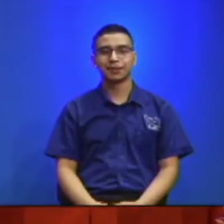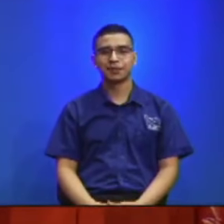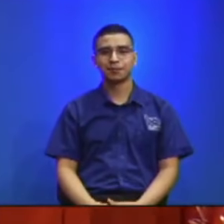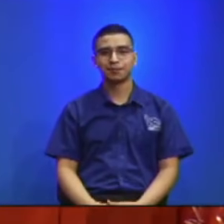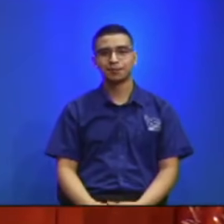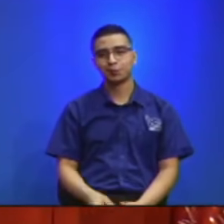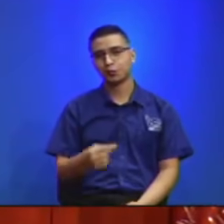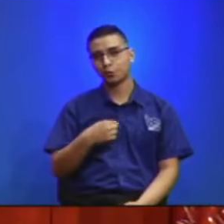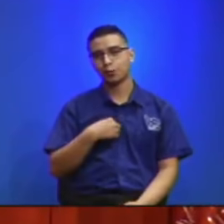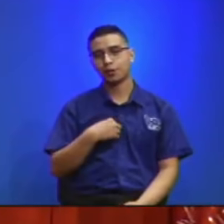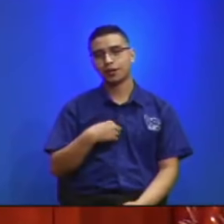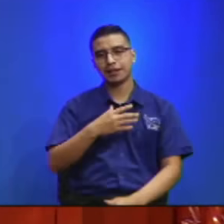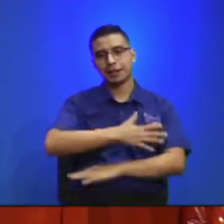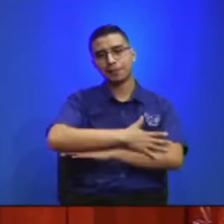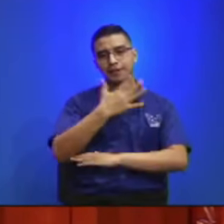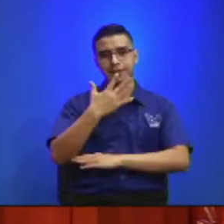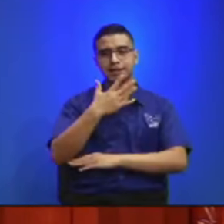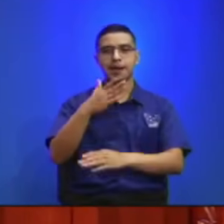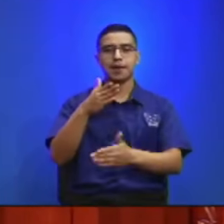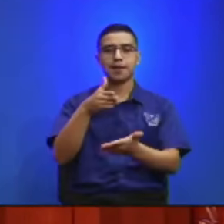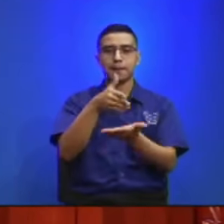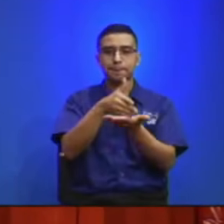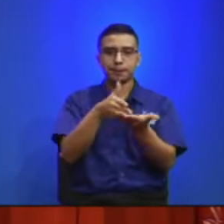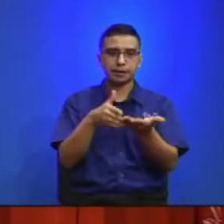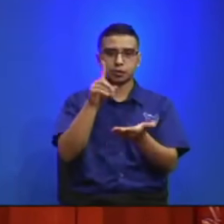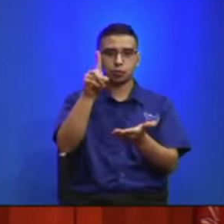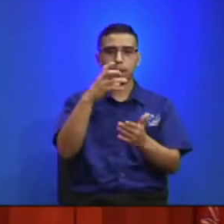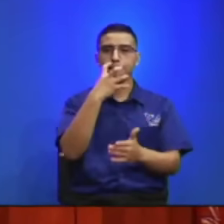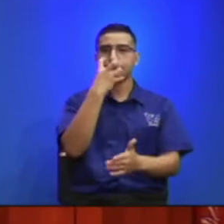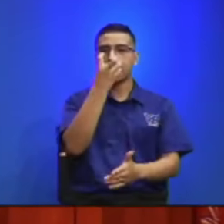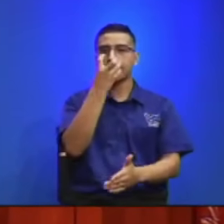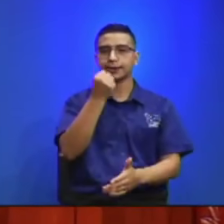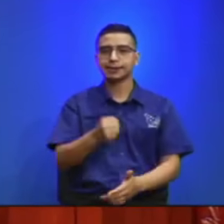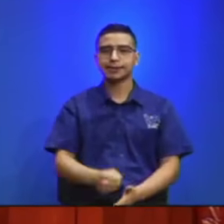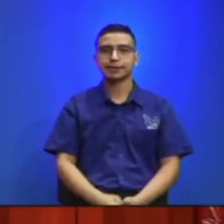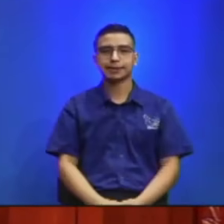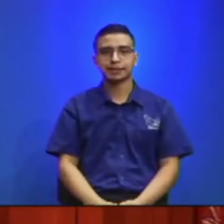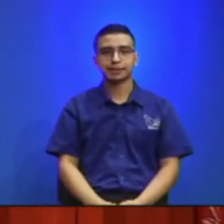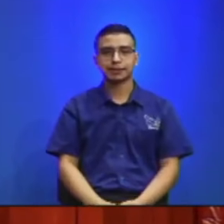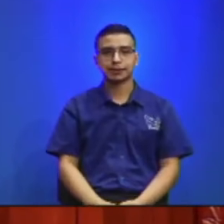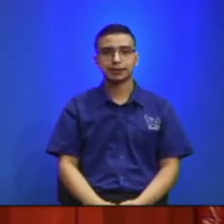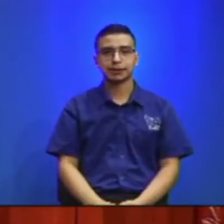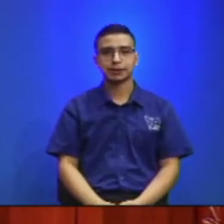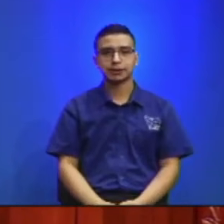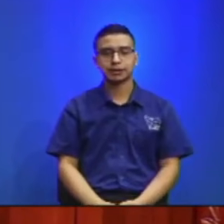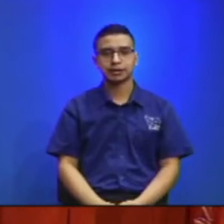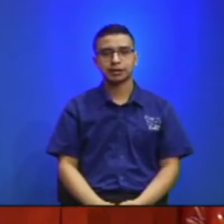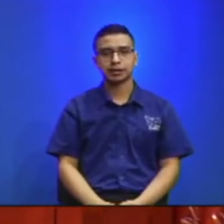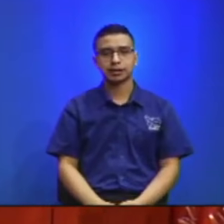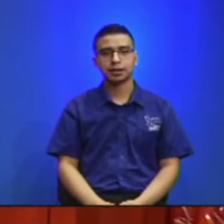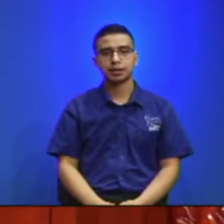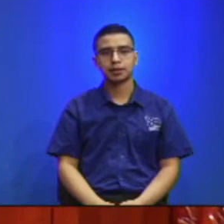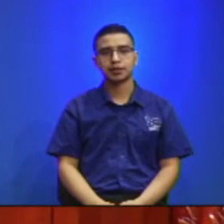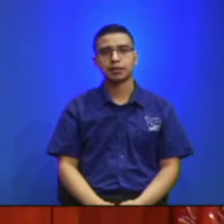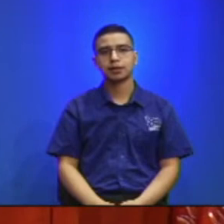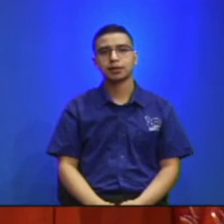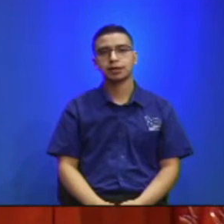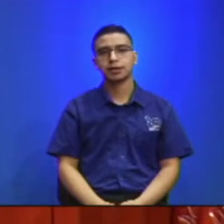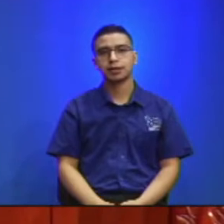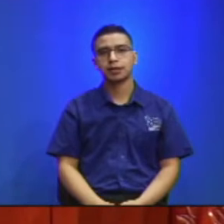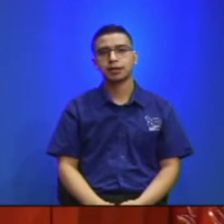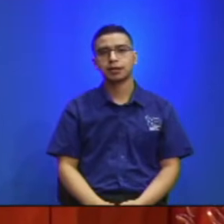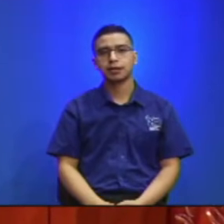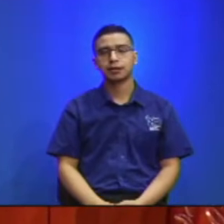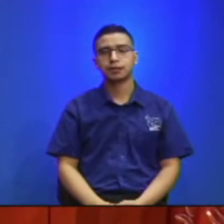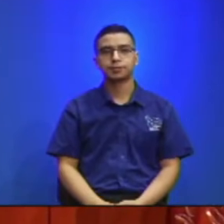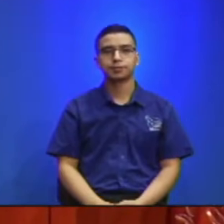compartí uno de estos en la mañana para decir cómo se partía a estos son cortados con un cuchillo y así no dice la biblia si el que le dimos a usted